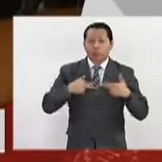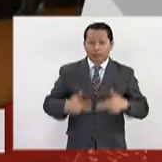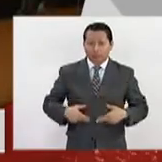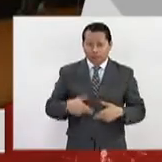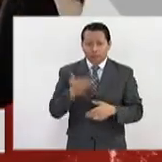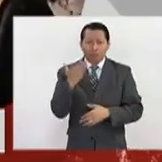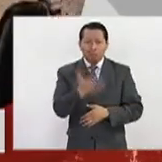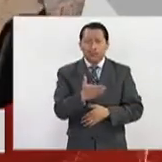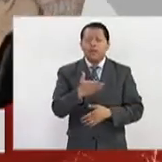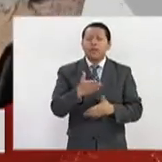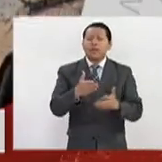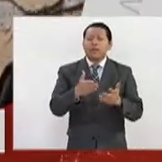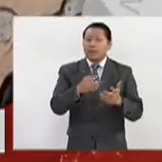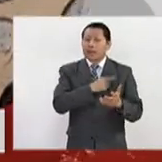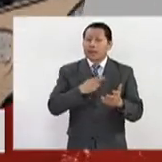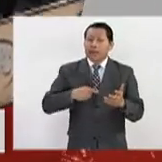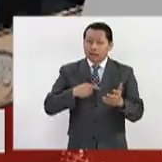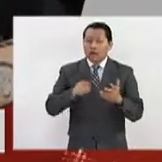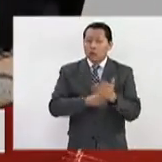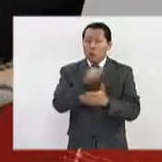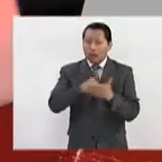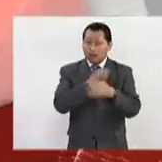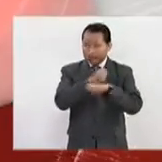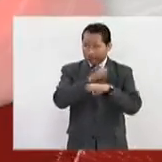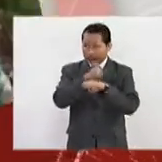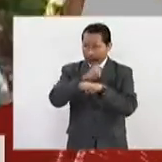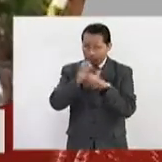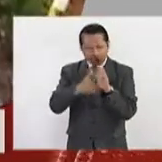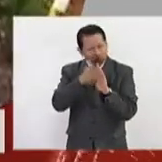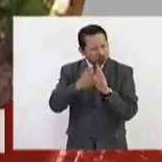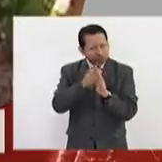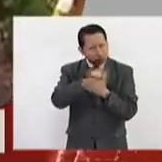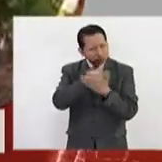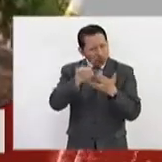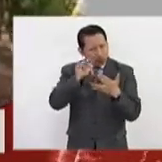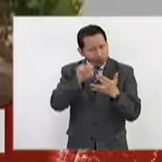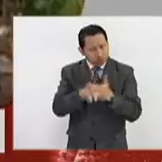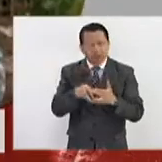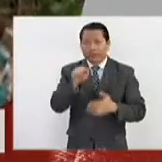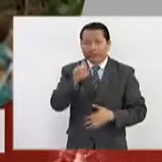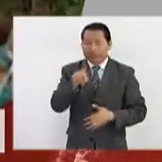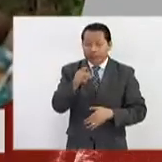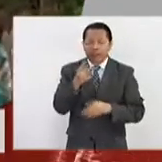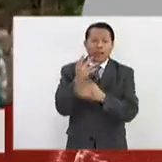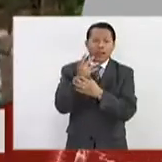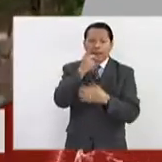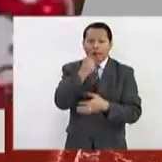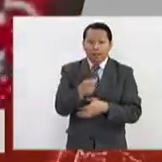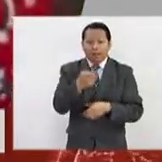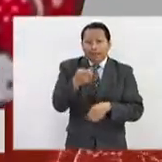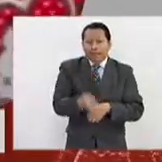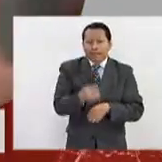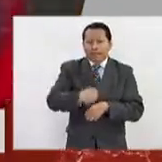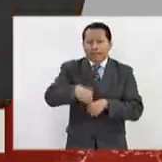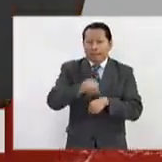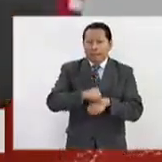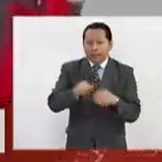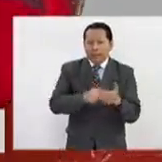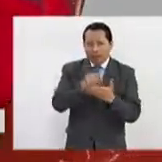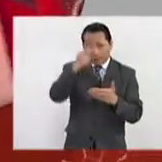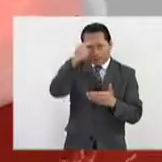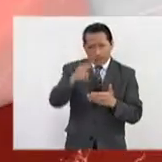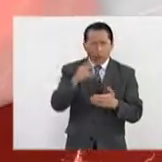en la reconstrucción de los estados afectados. La SEP informó que esta semana concluirá el regreso a clases en la Ciudad de